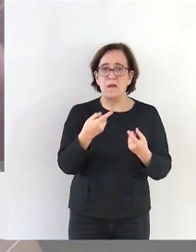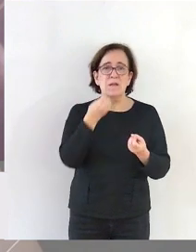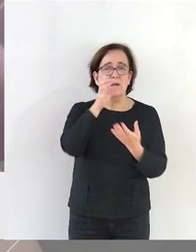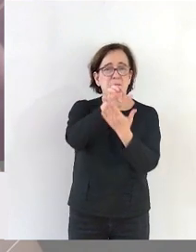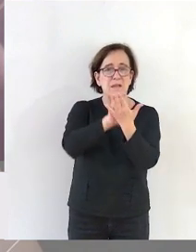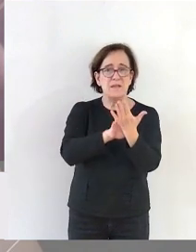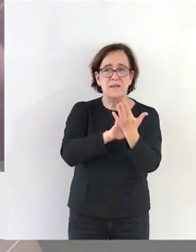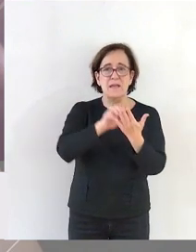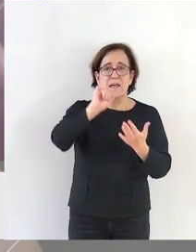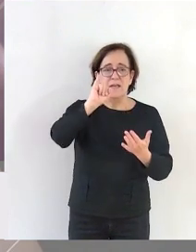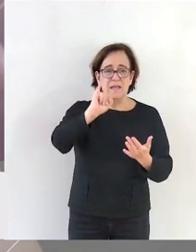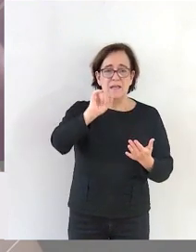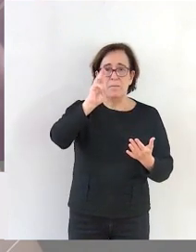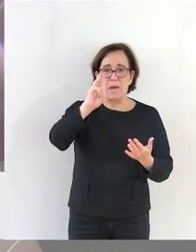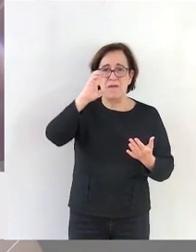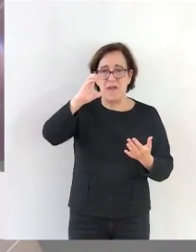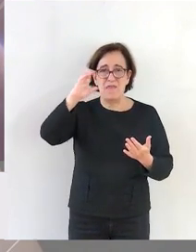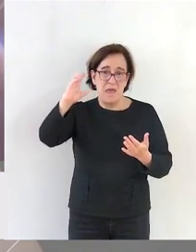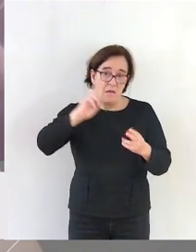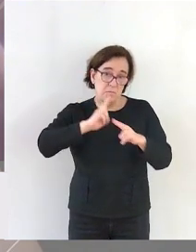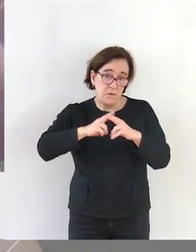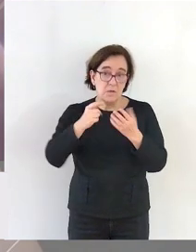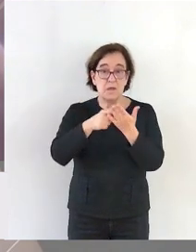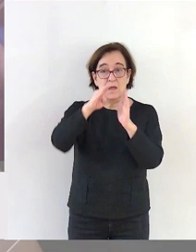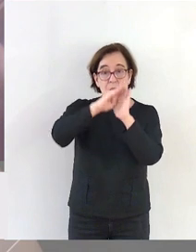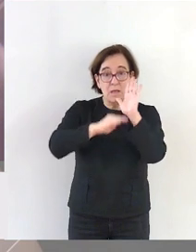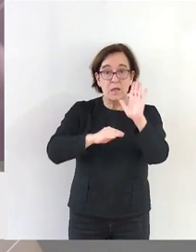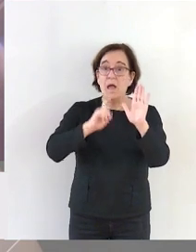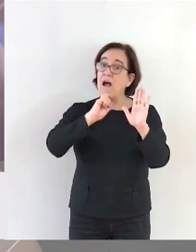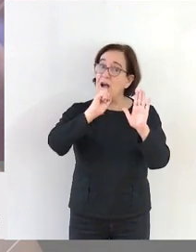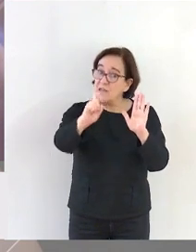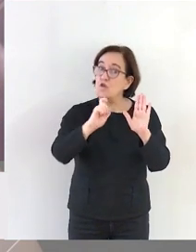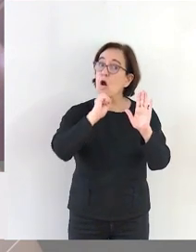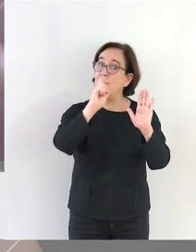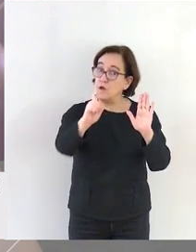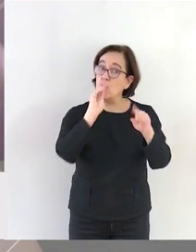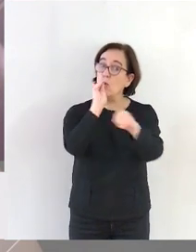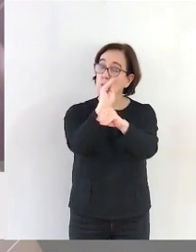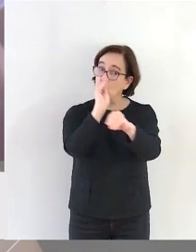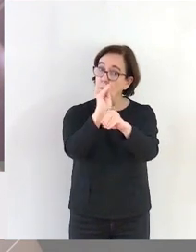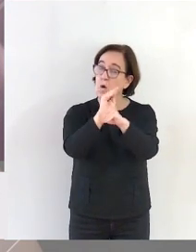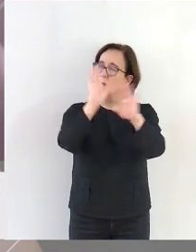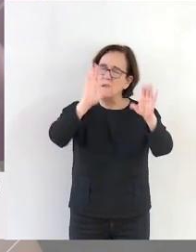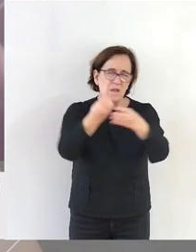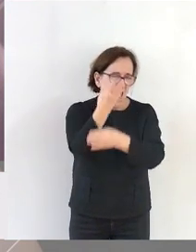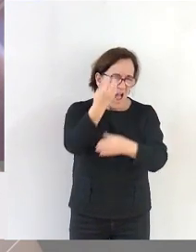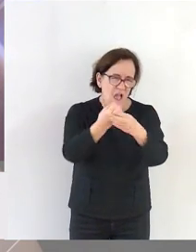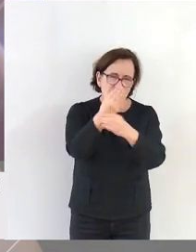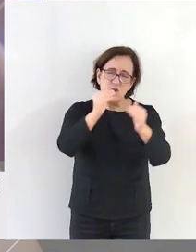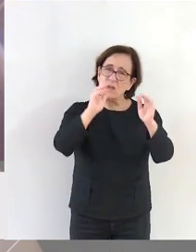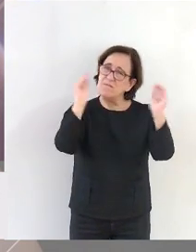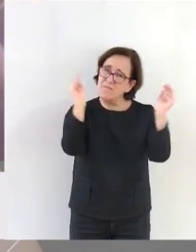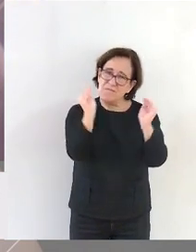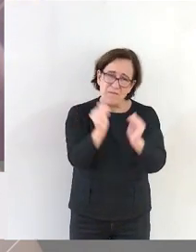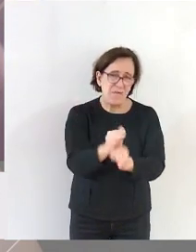del ipcc en el que aparte de estas alertas no Y estos temas de hay que bajar las emisiones etcétera